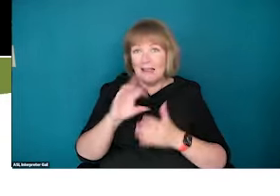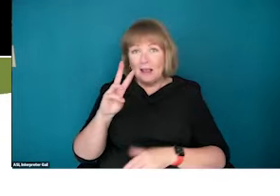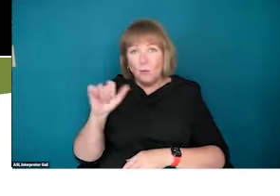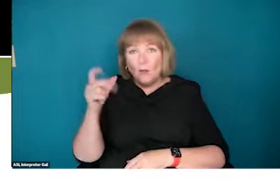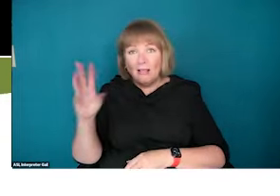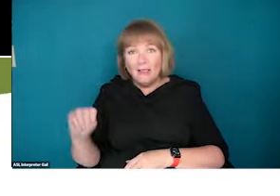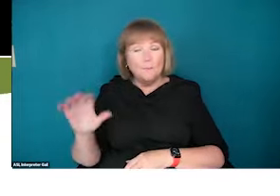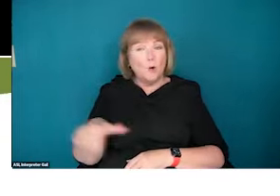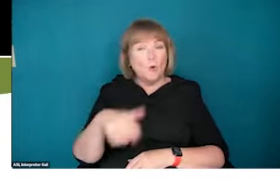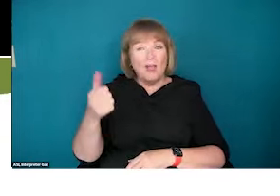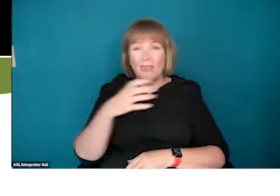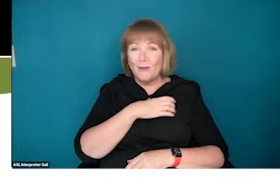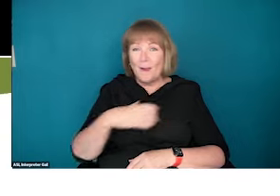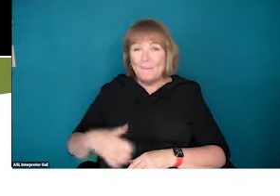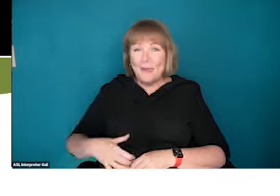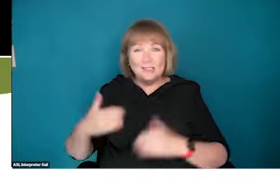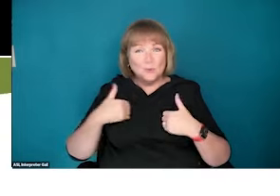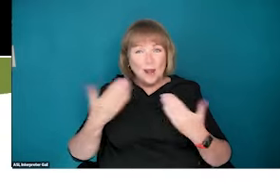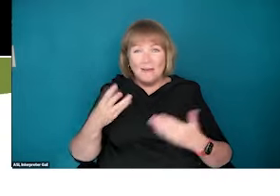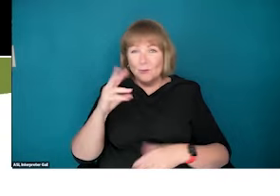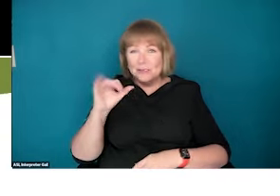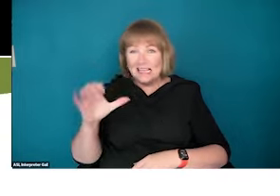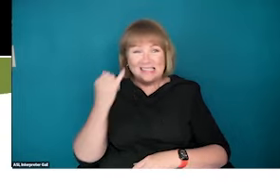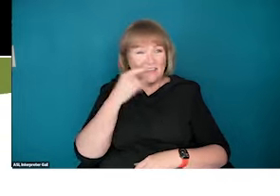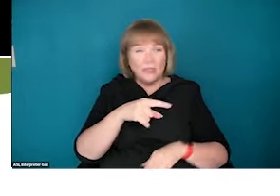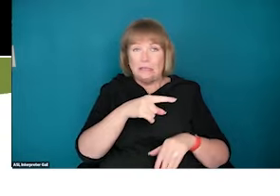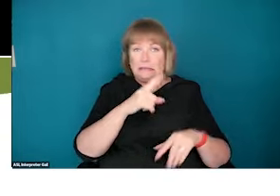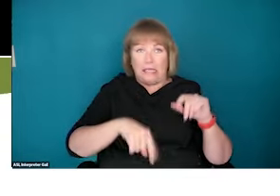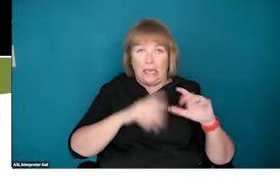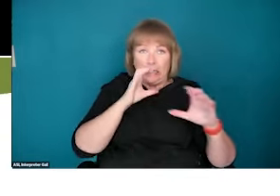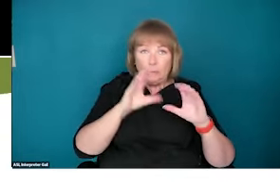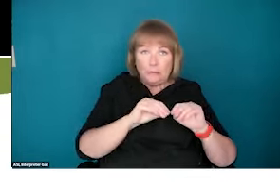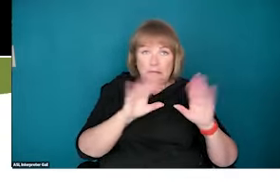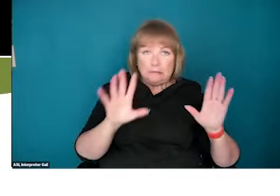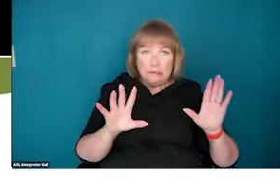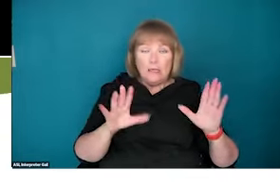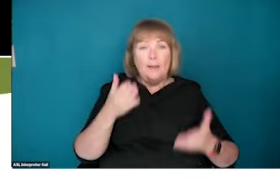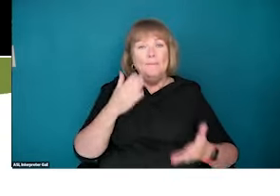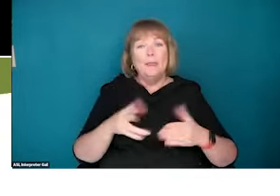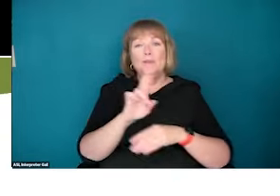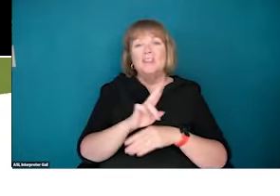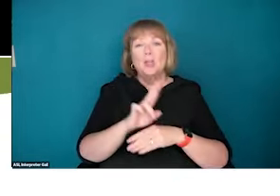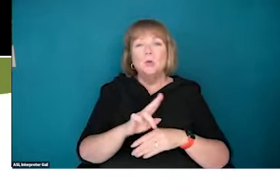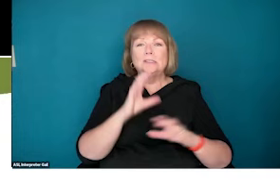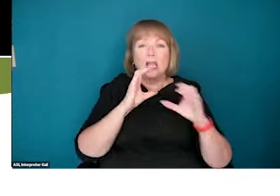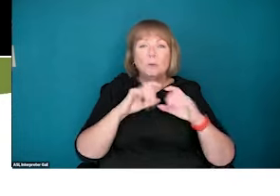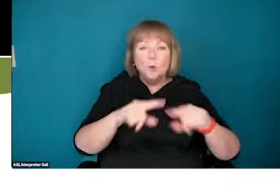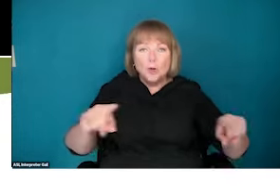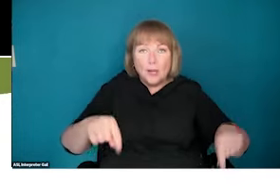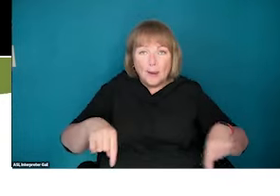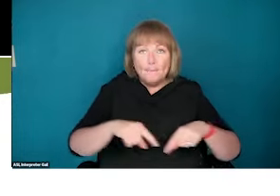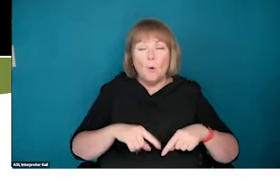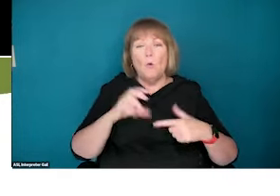usar terapistas. Yo no quiero que nadie se quede afuera de este proceso de tomar decisiones apoyadas, el